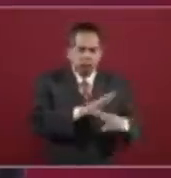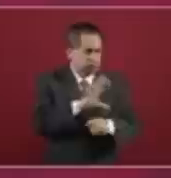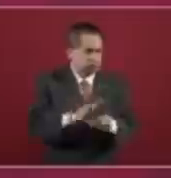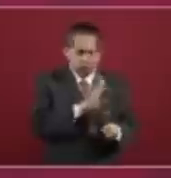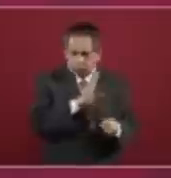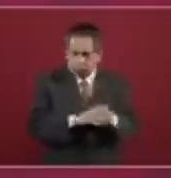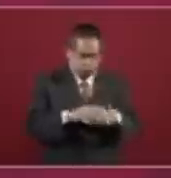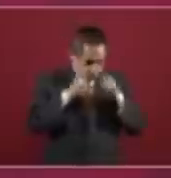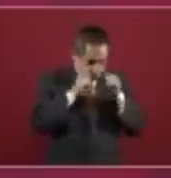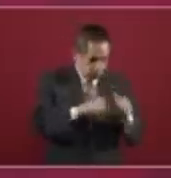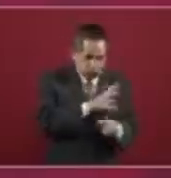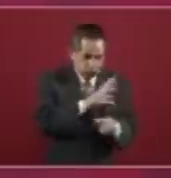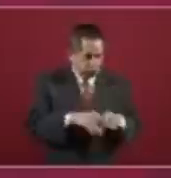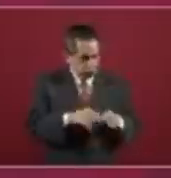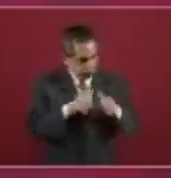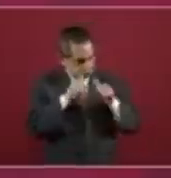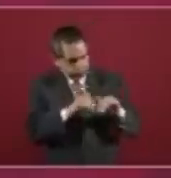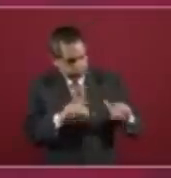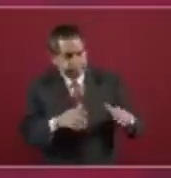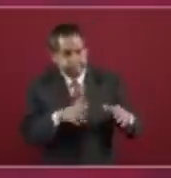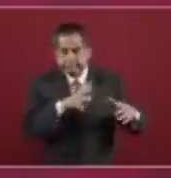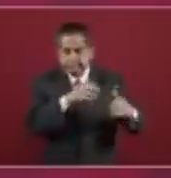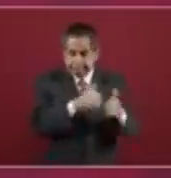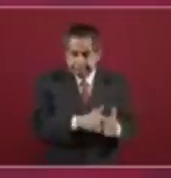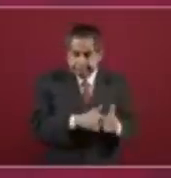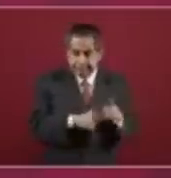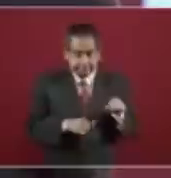completa, integral,